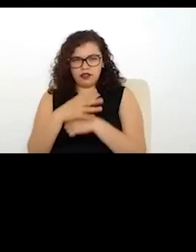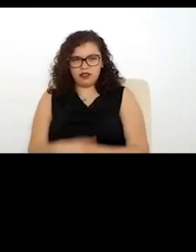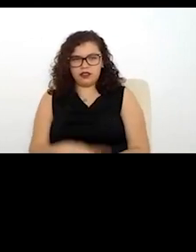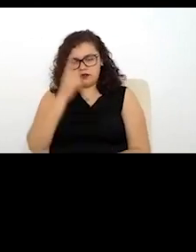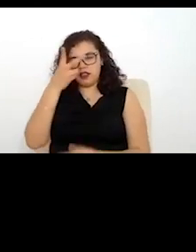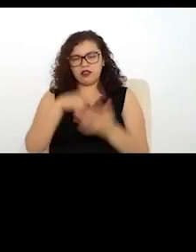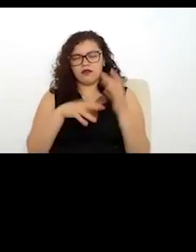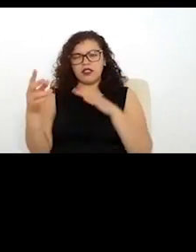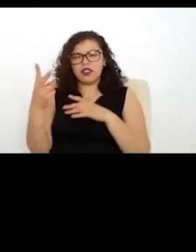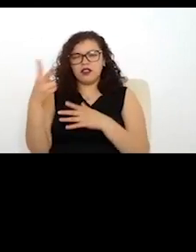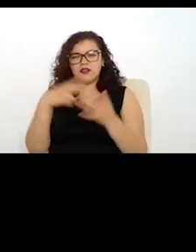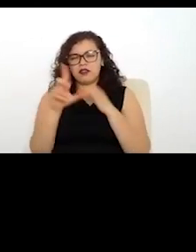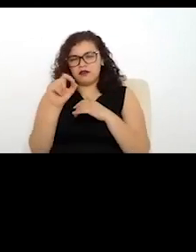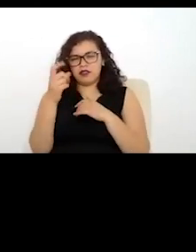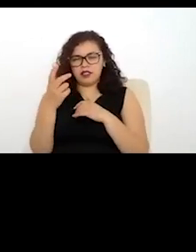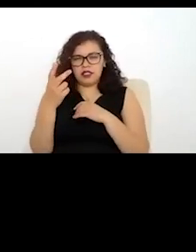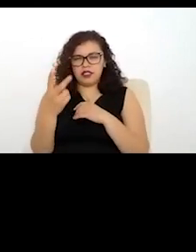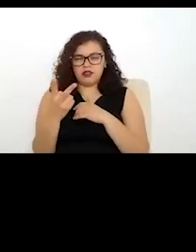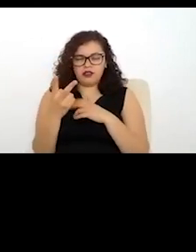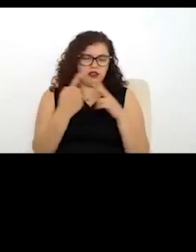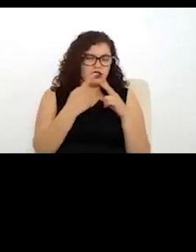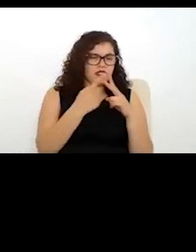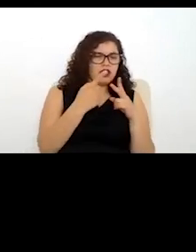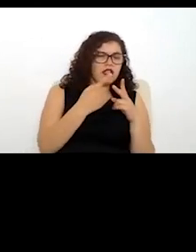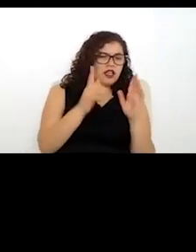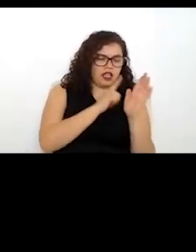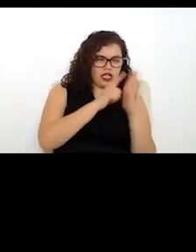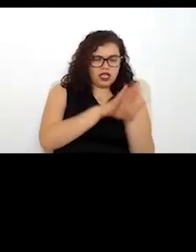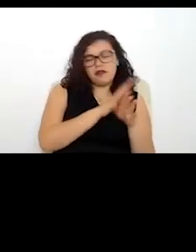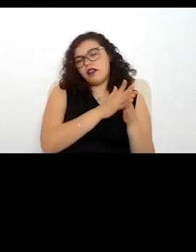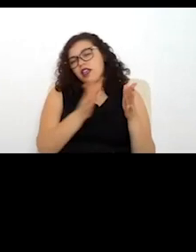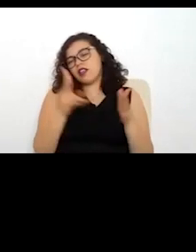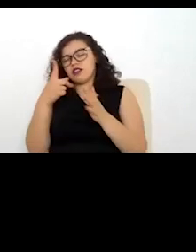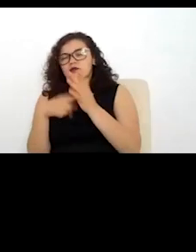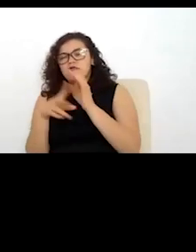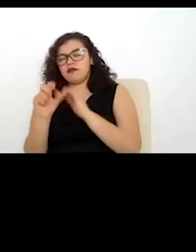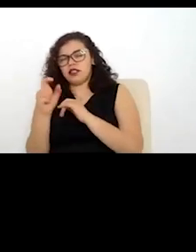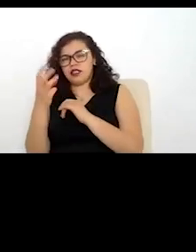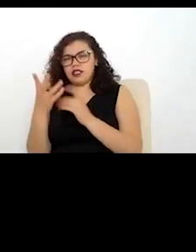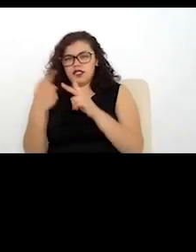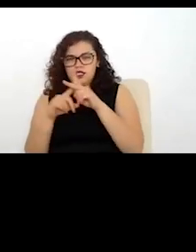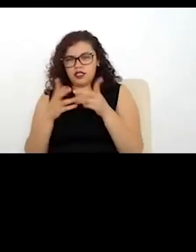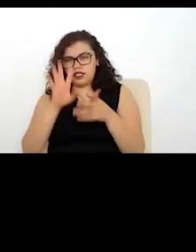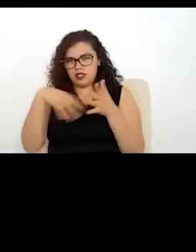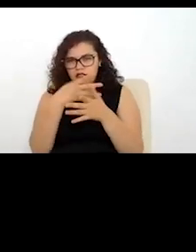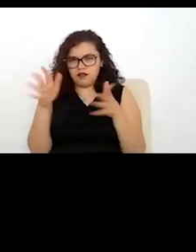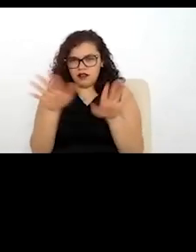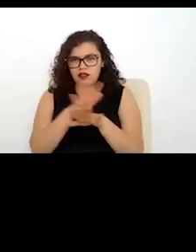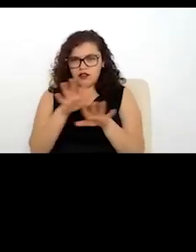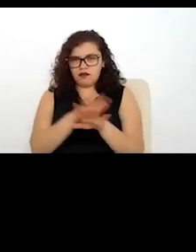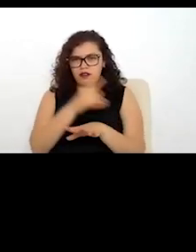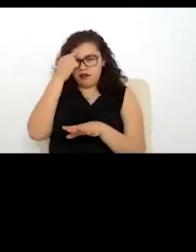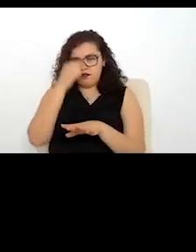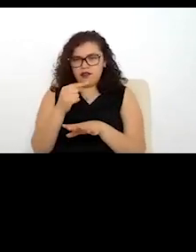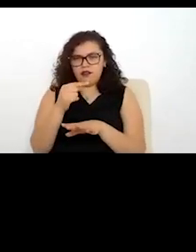2023, 2022, que entró en vigor en 2023, se actualizó esta tabla para hacer o calificarlas